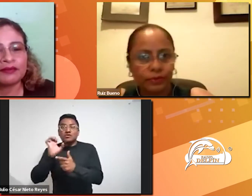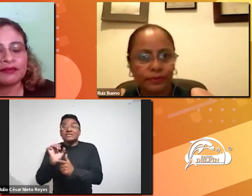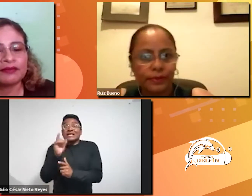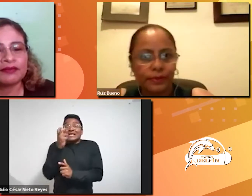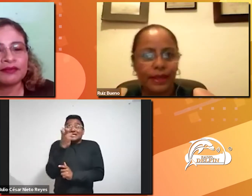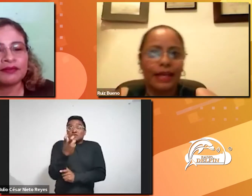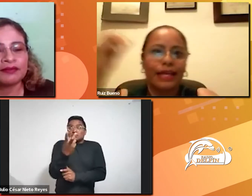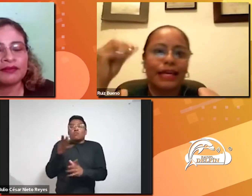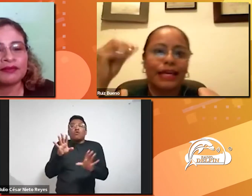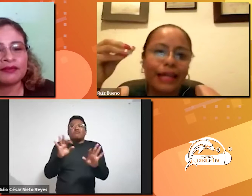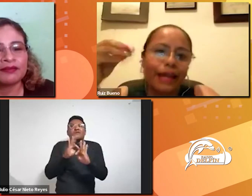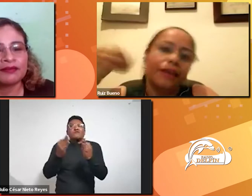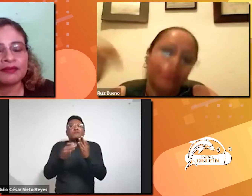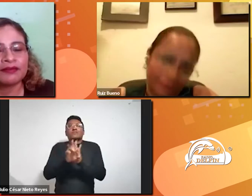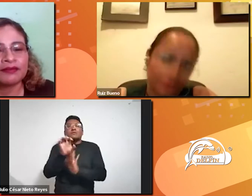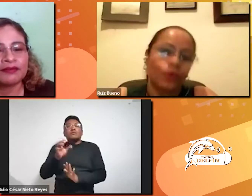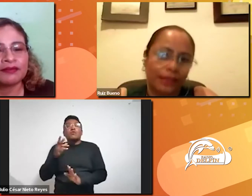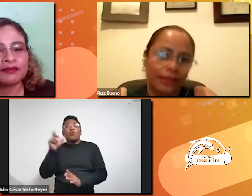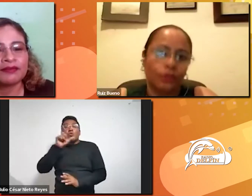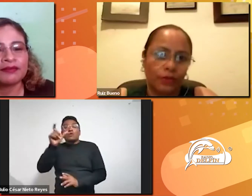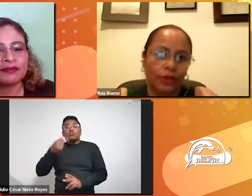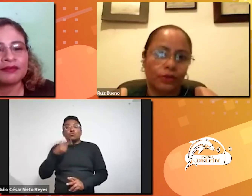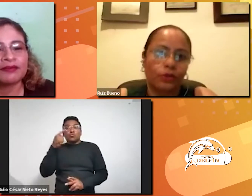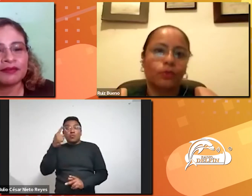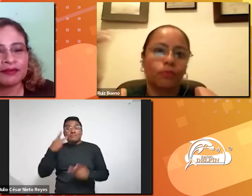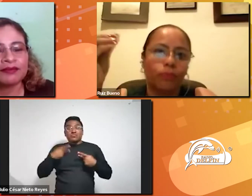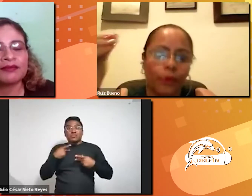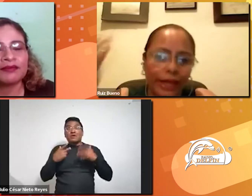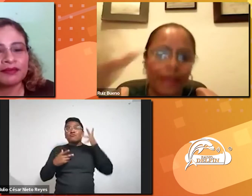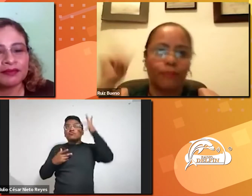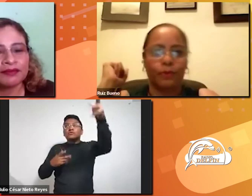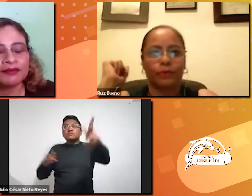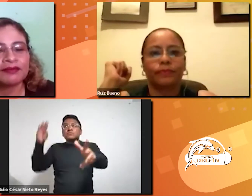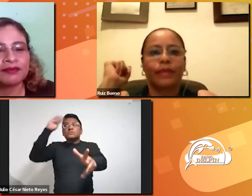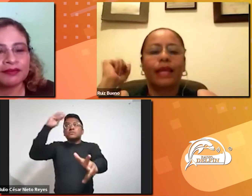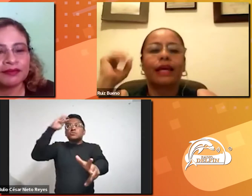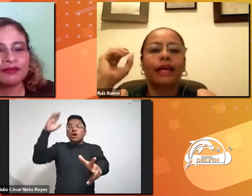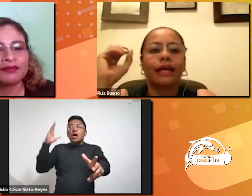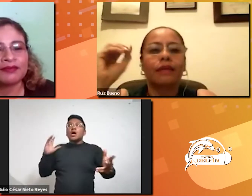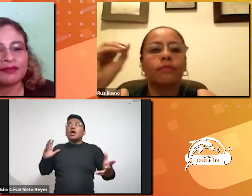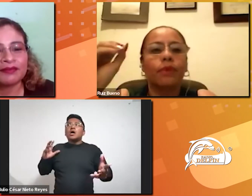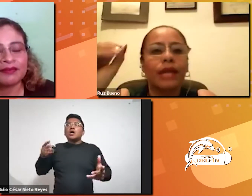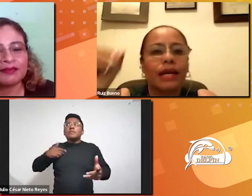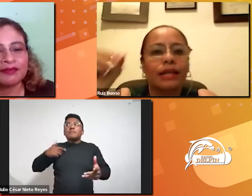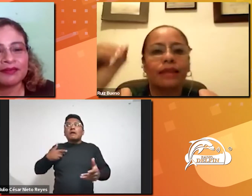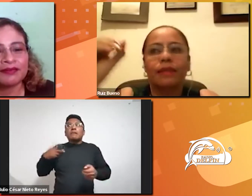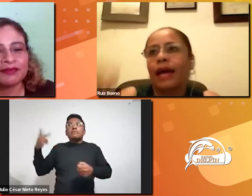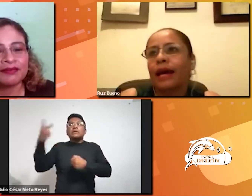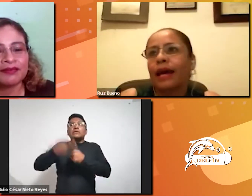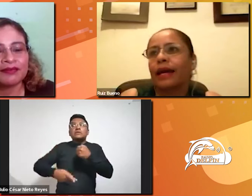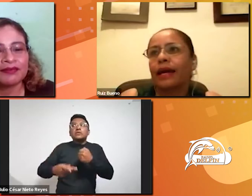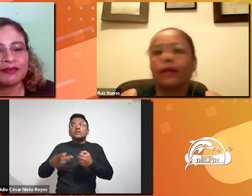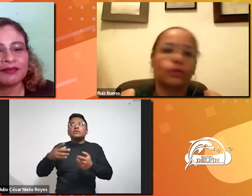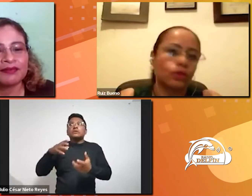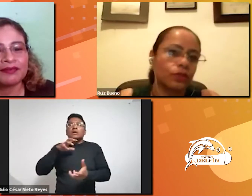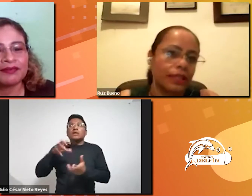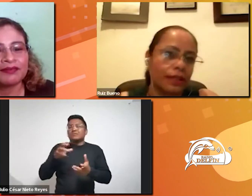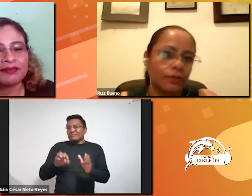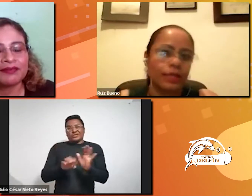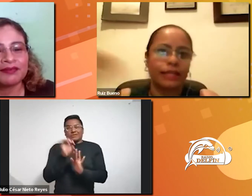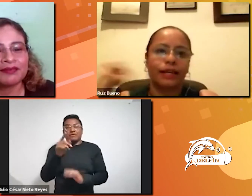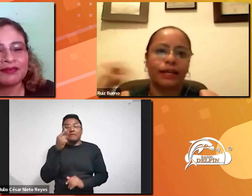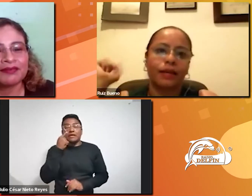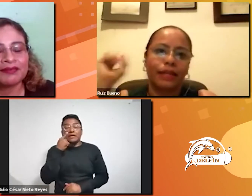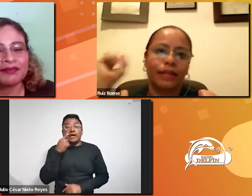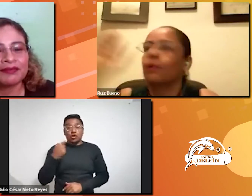futuro y que son catastróficos. Por ejemplo, voy a ir de viaje, nosotros que